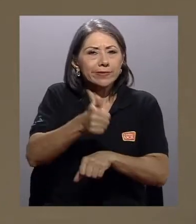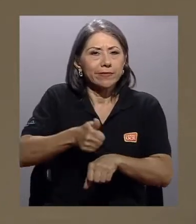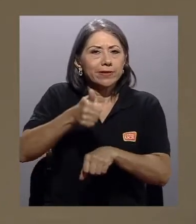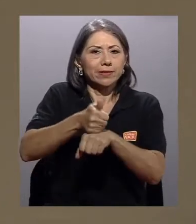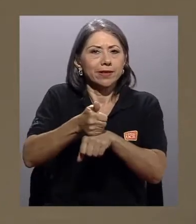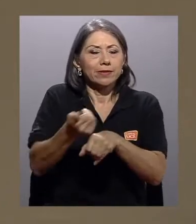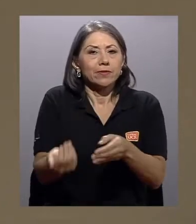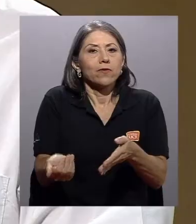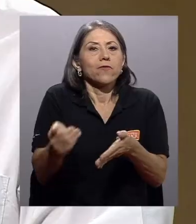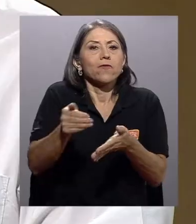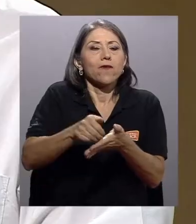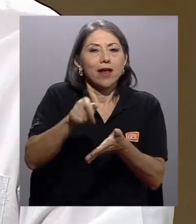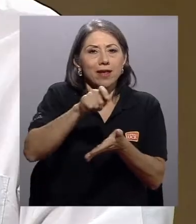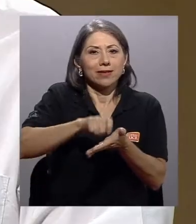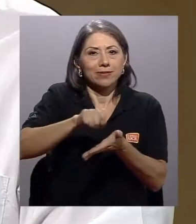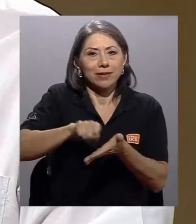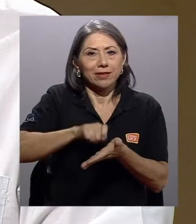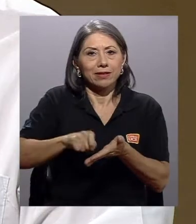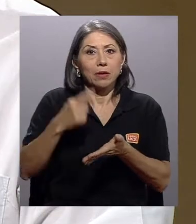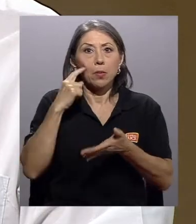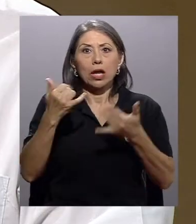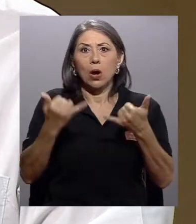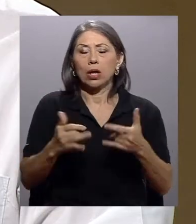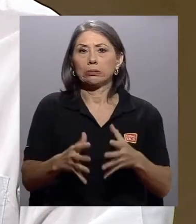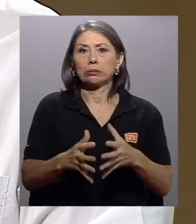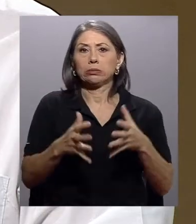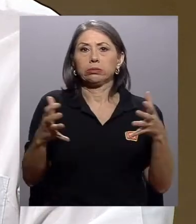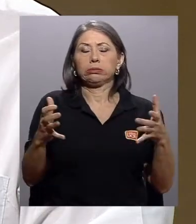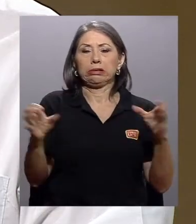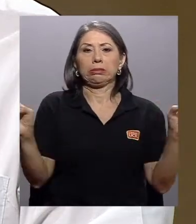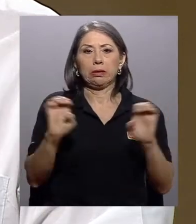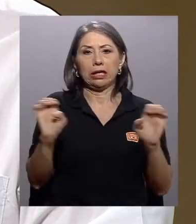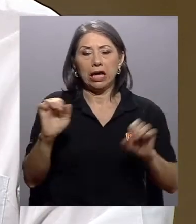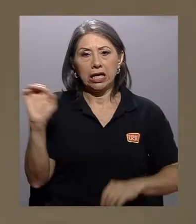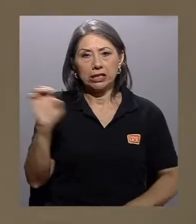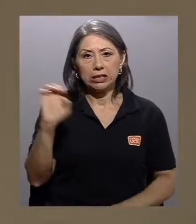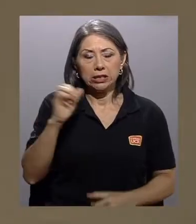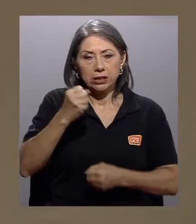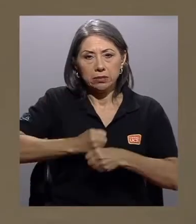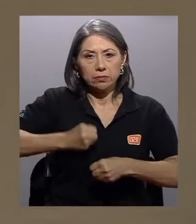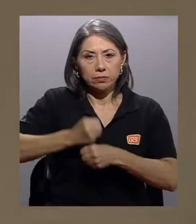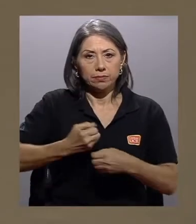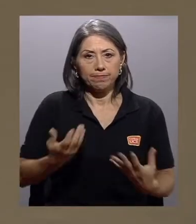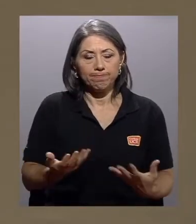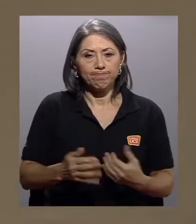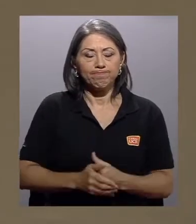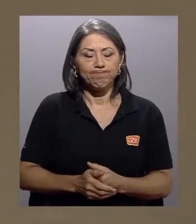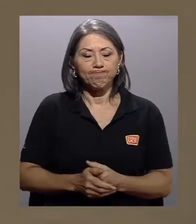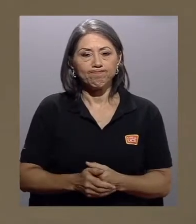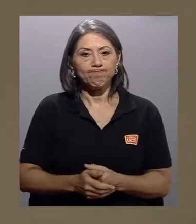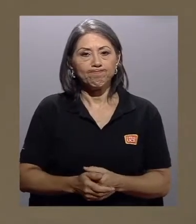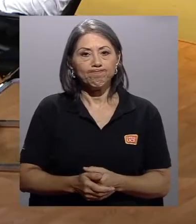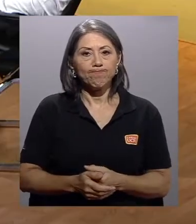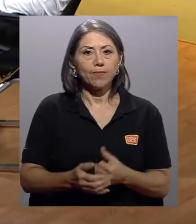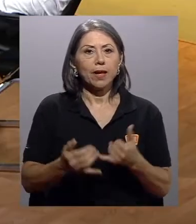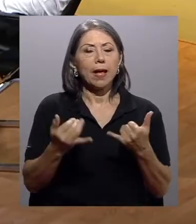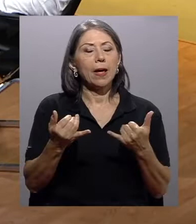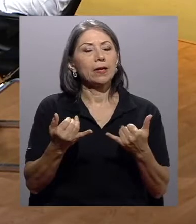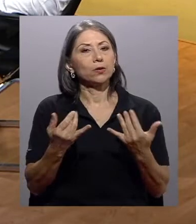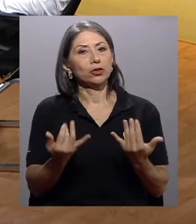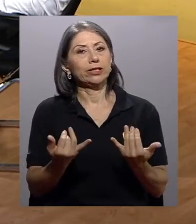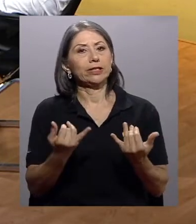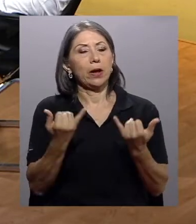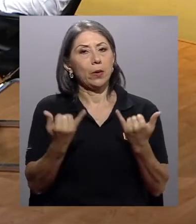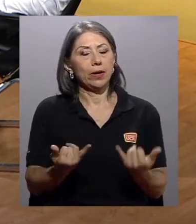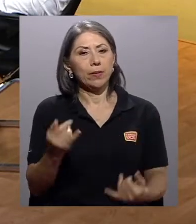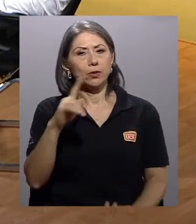reescritas, reestablecidas precisamente por la magnitud de la emergencia en la que estamos trabajando. Entonces vamos a hacer